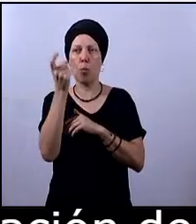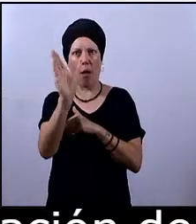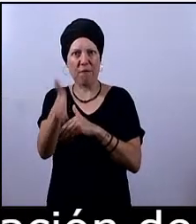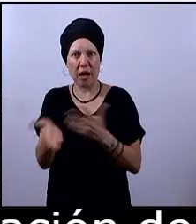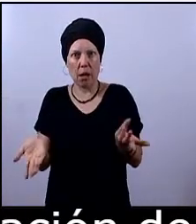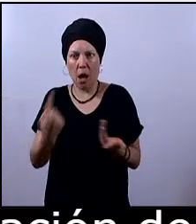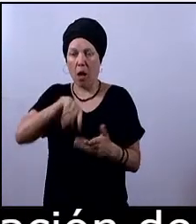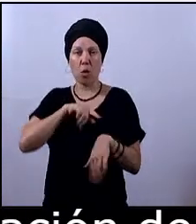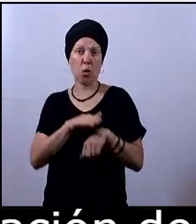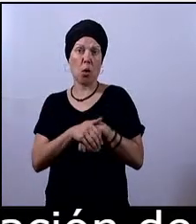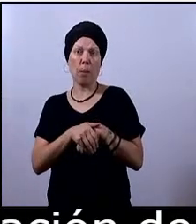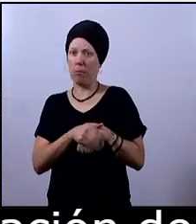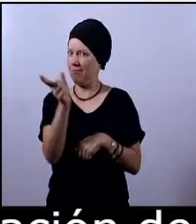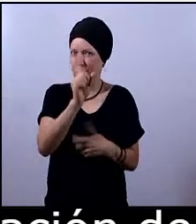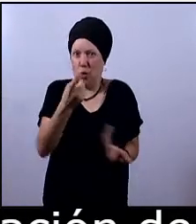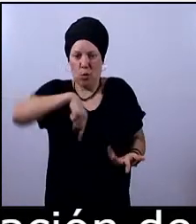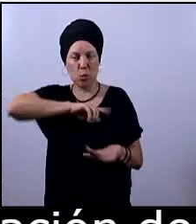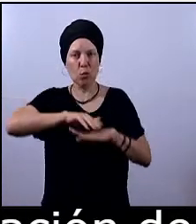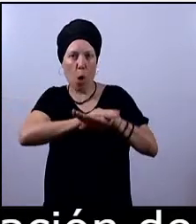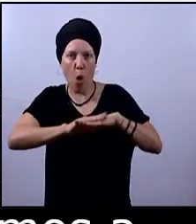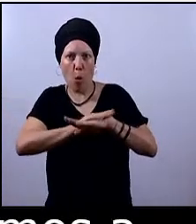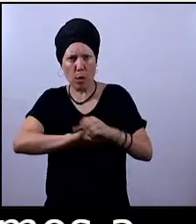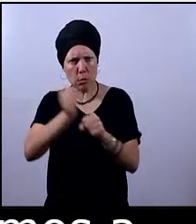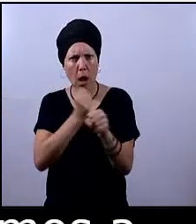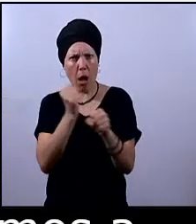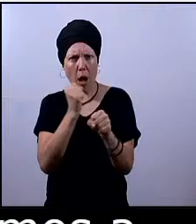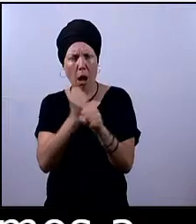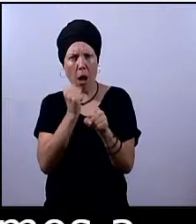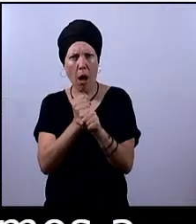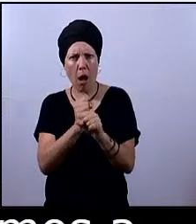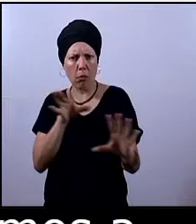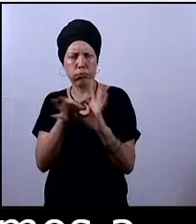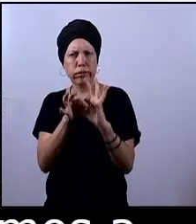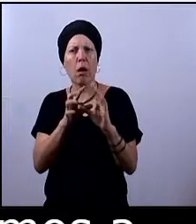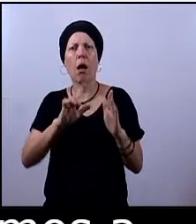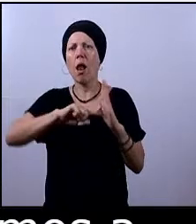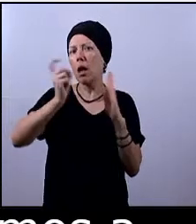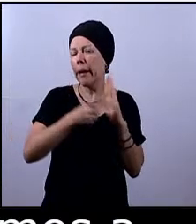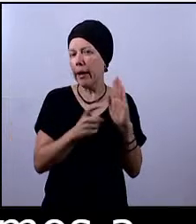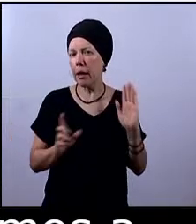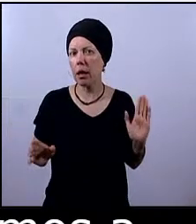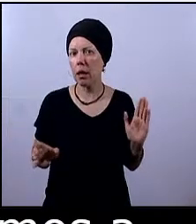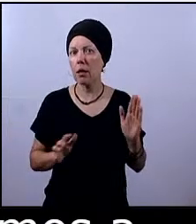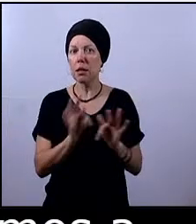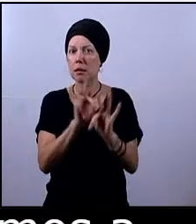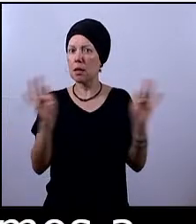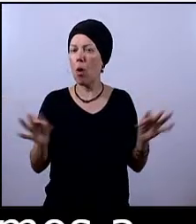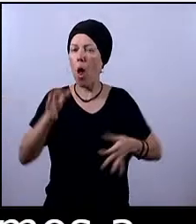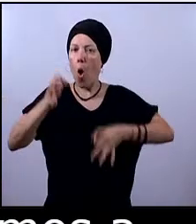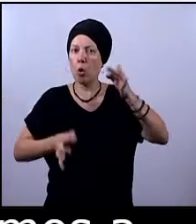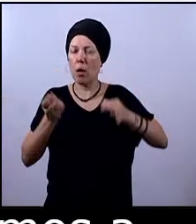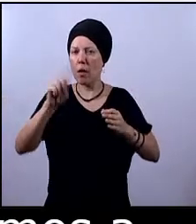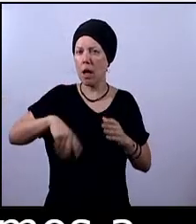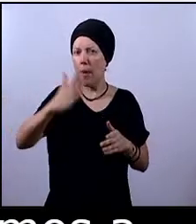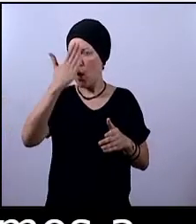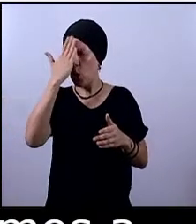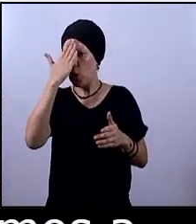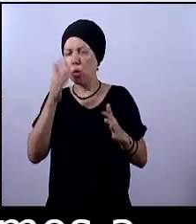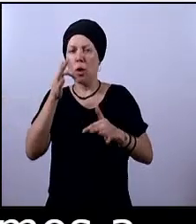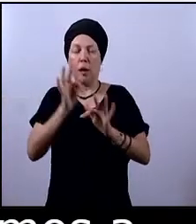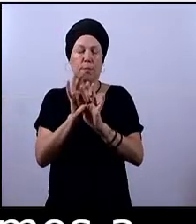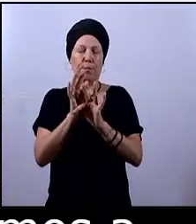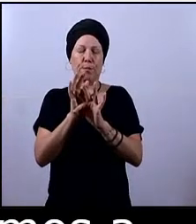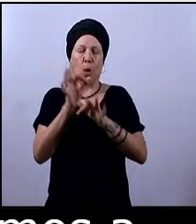a quedar quietos. Nuestro Gobierno trabaja con arreglo a la ley, recaba de los tribunales de justicia la tutela judicial